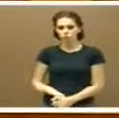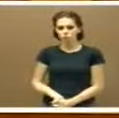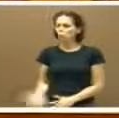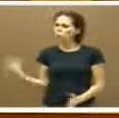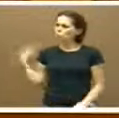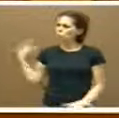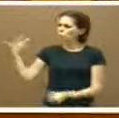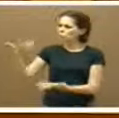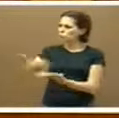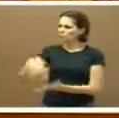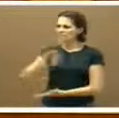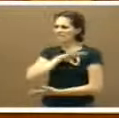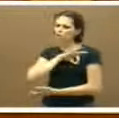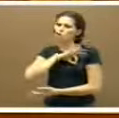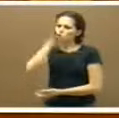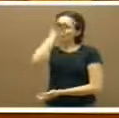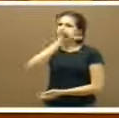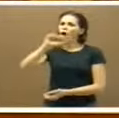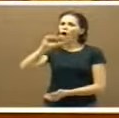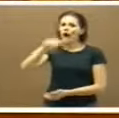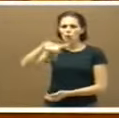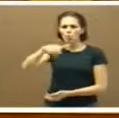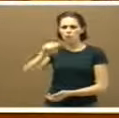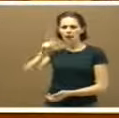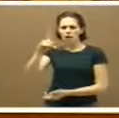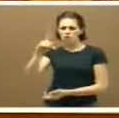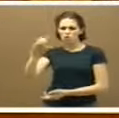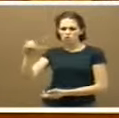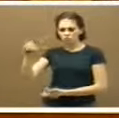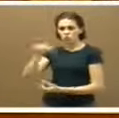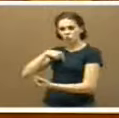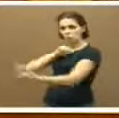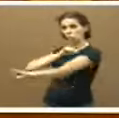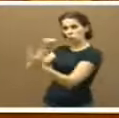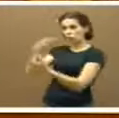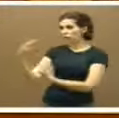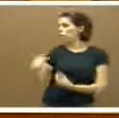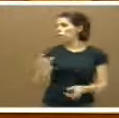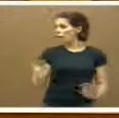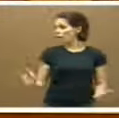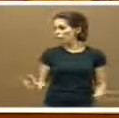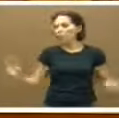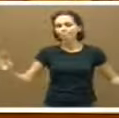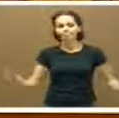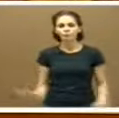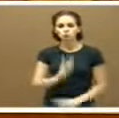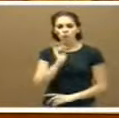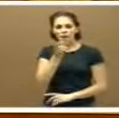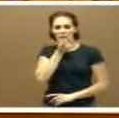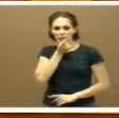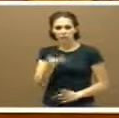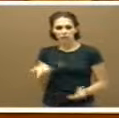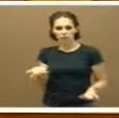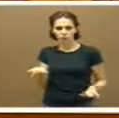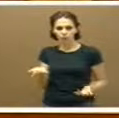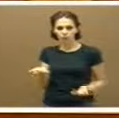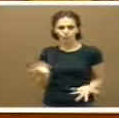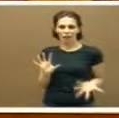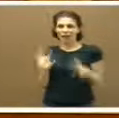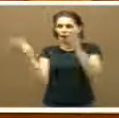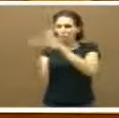tiempo, señor amado, que no debatía con usted. Desgraciadamente, no ha